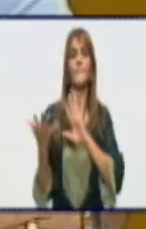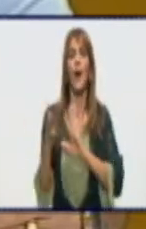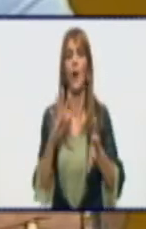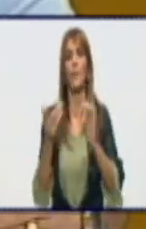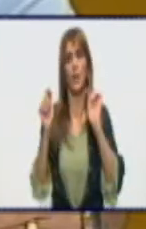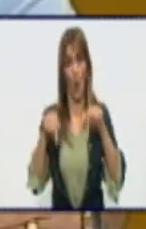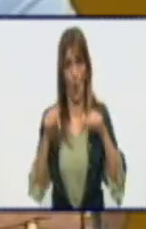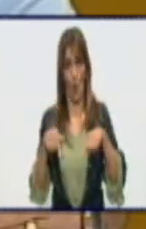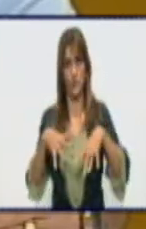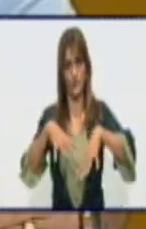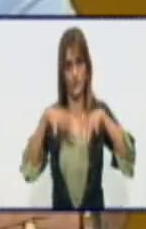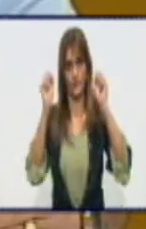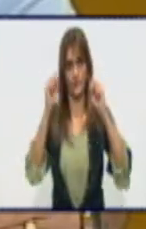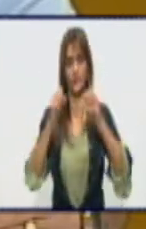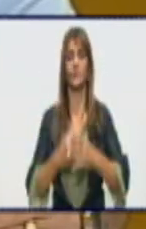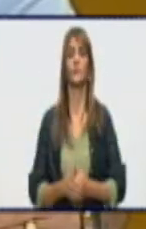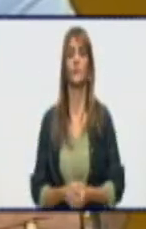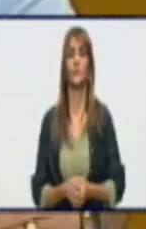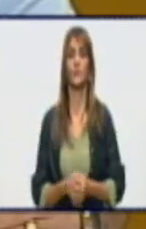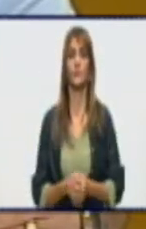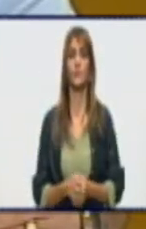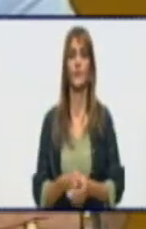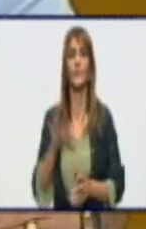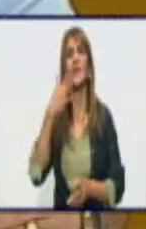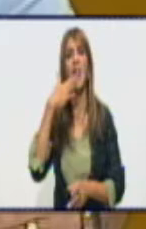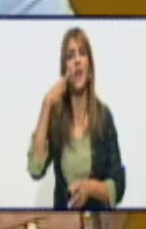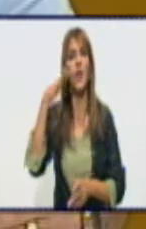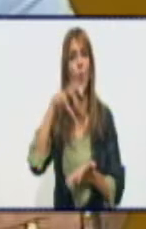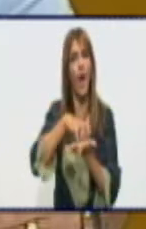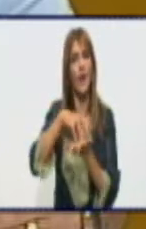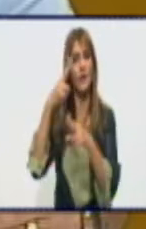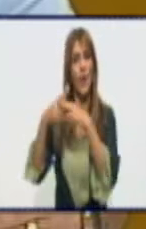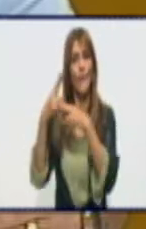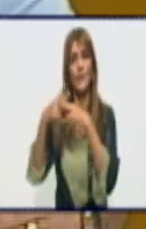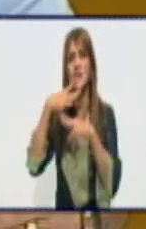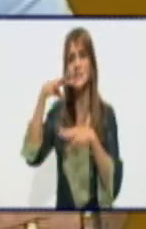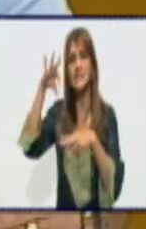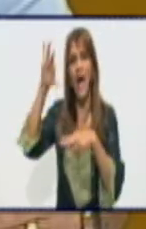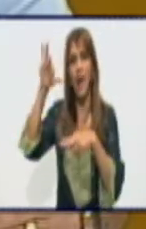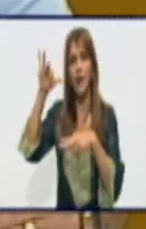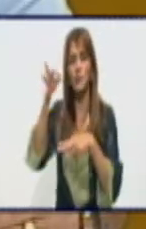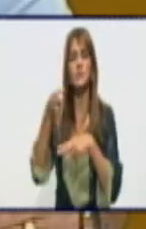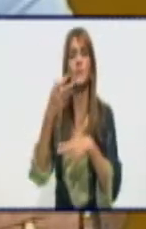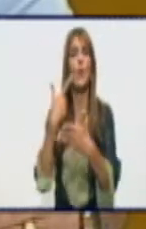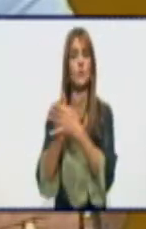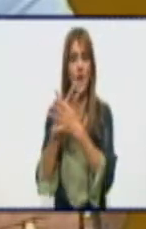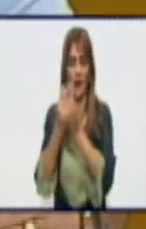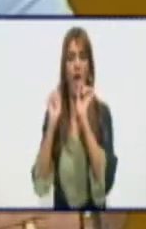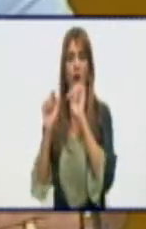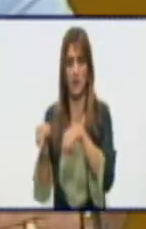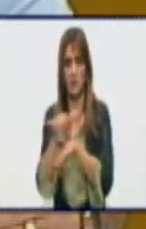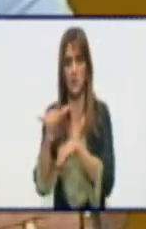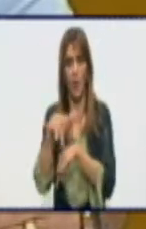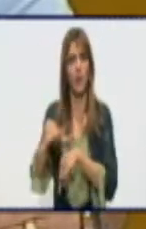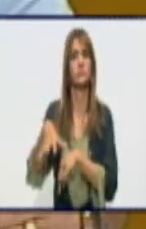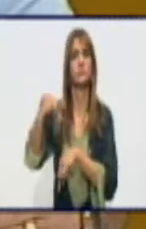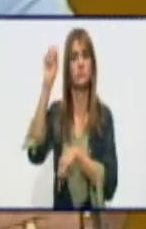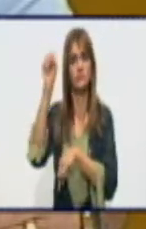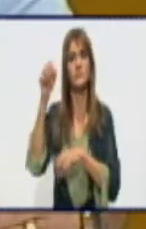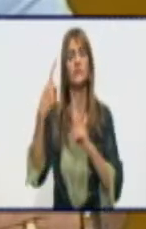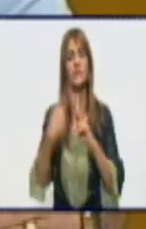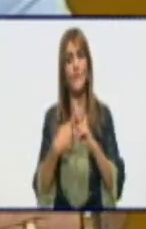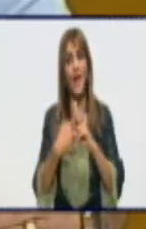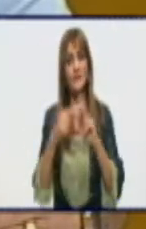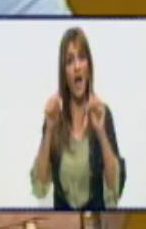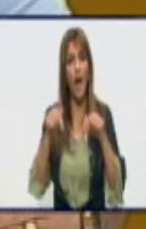hoy. El circuito La Sal en Yara por mantenimiento planificado y poda en el circuito. Y en el caso de Bayamo, el